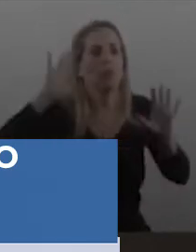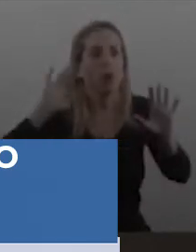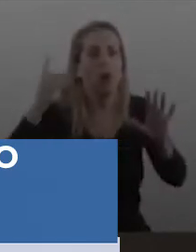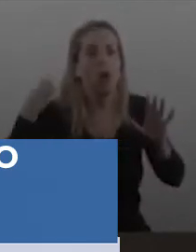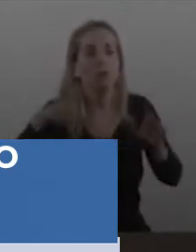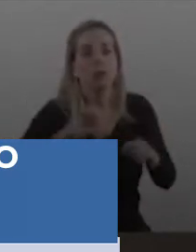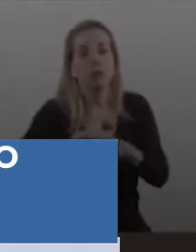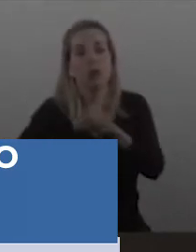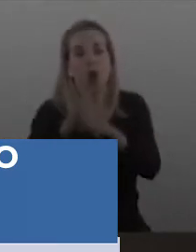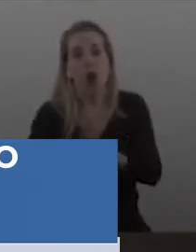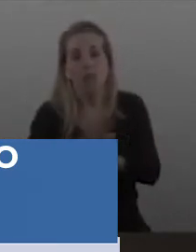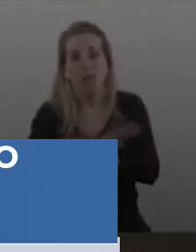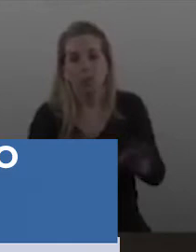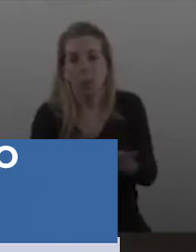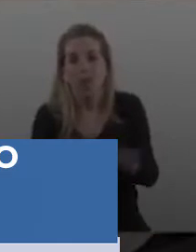que significó la pandemia.